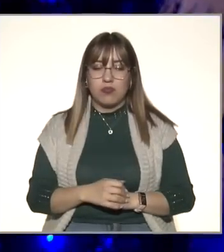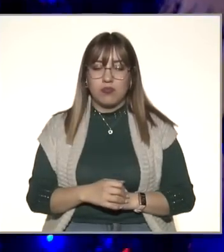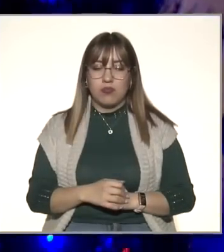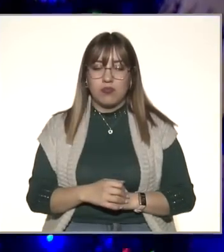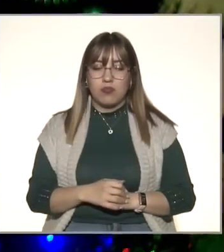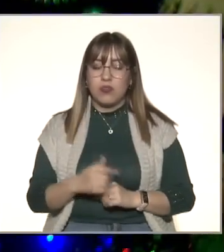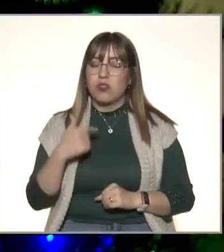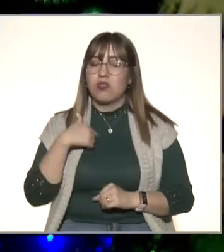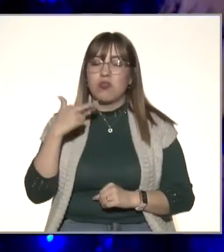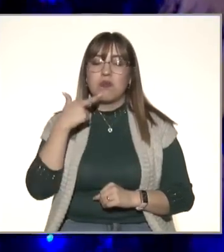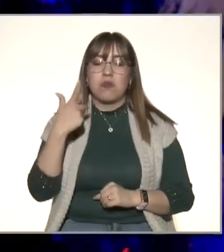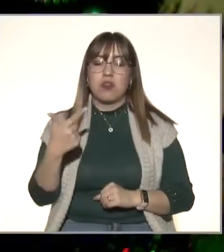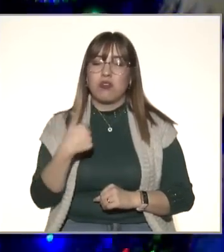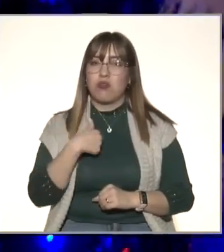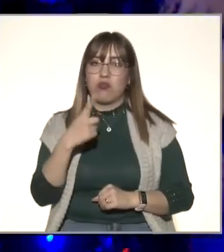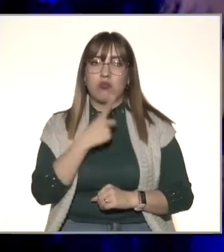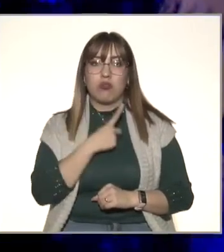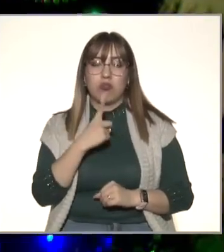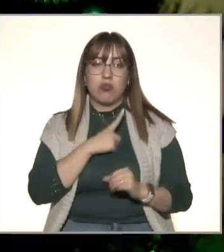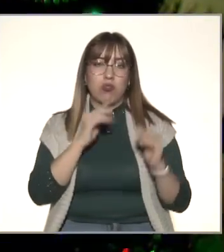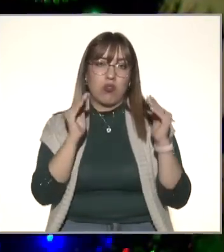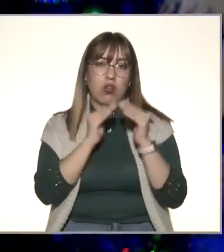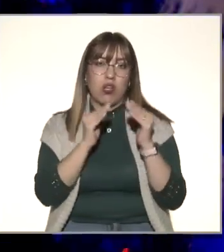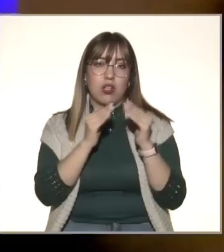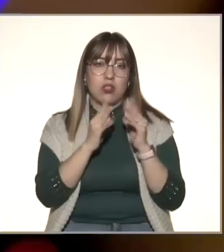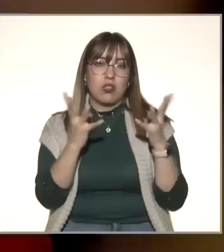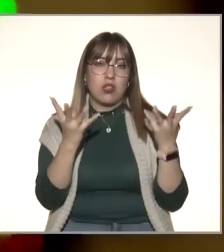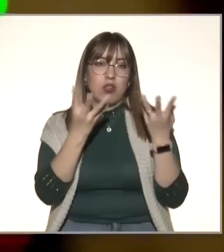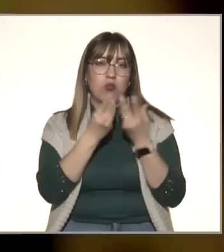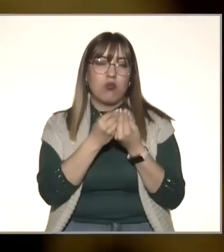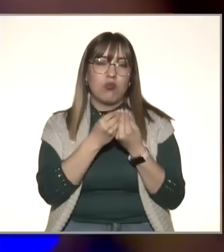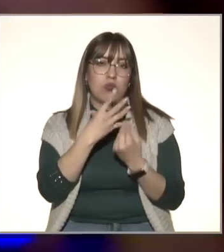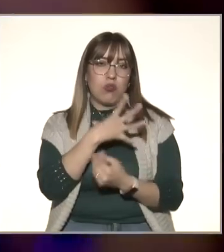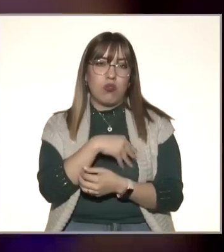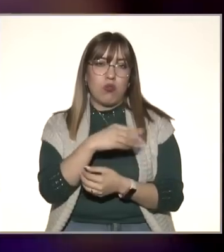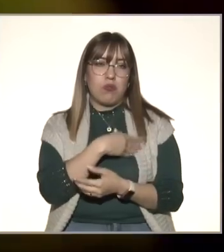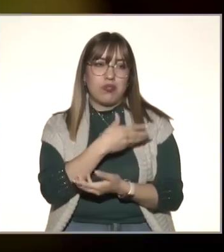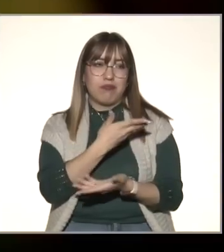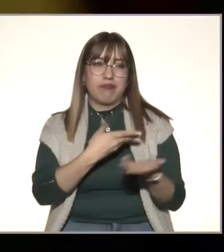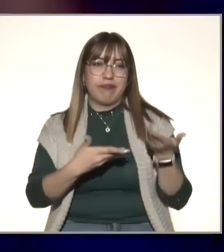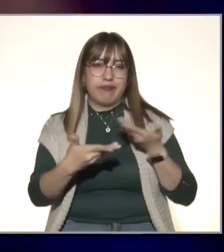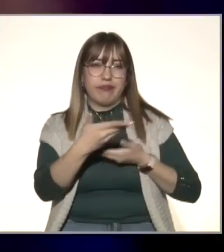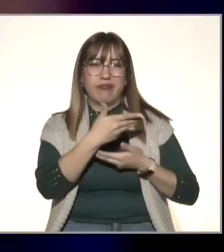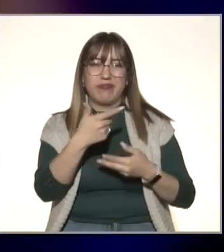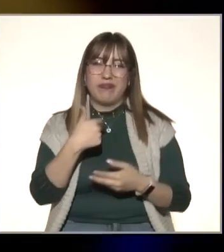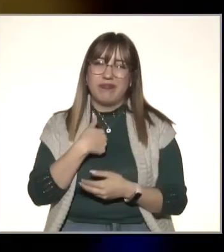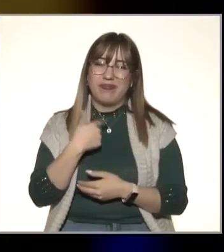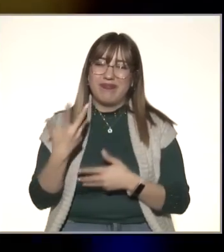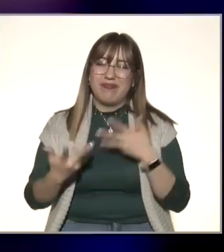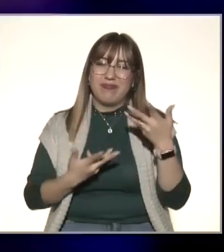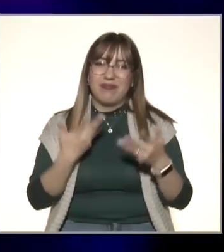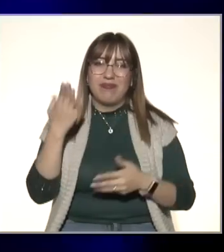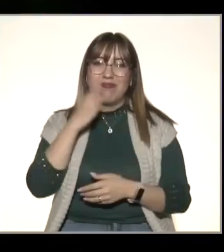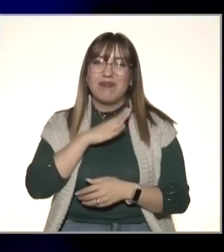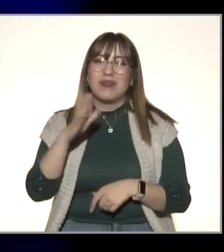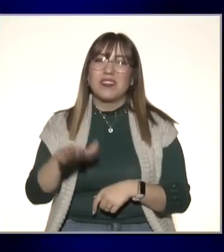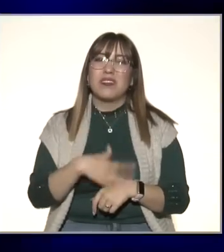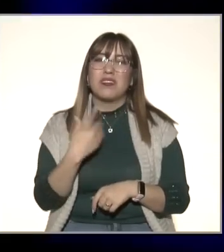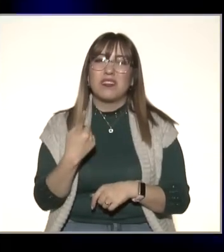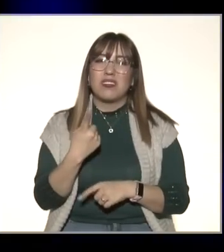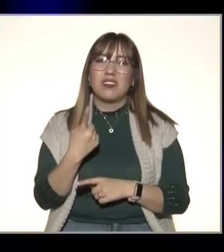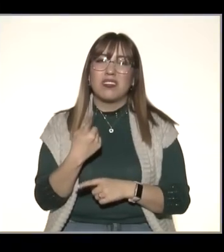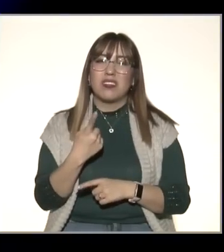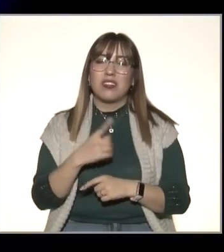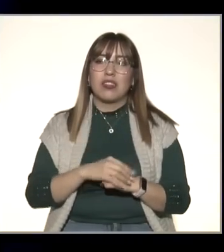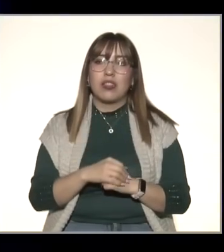pasármelo aquí en casa con mis hijos. Mi resentimiento era porque no se disponía del dinero de mi